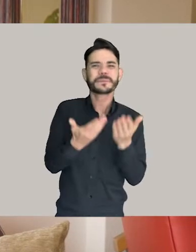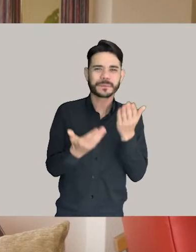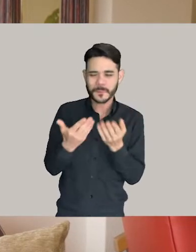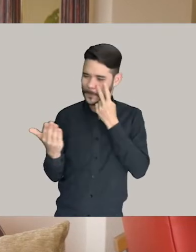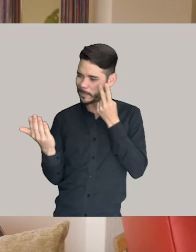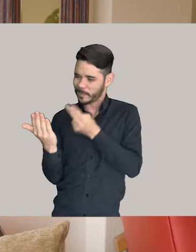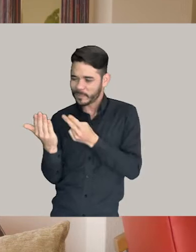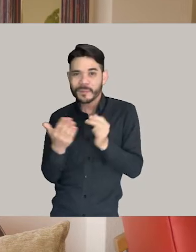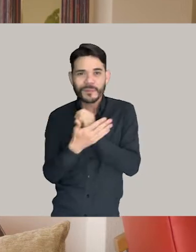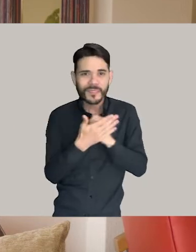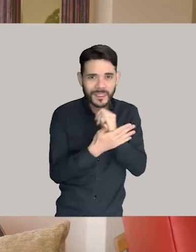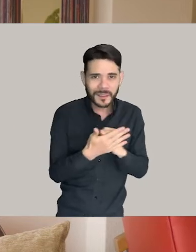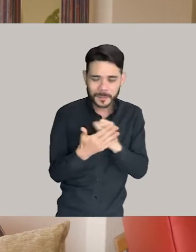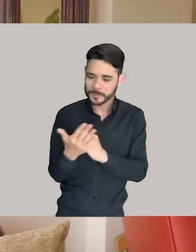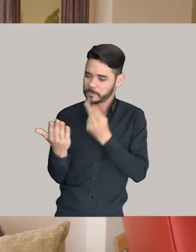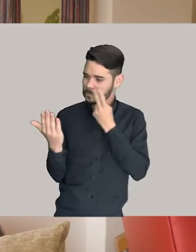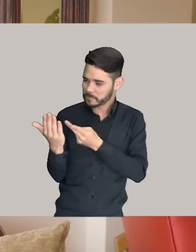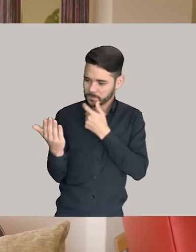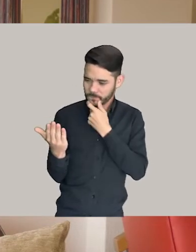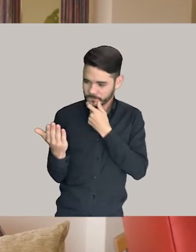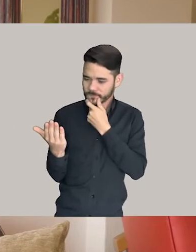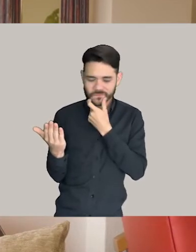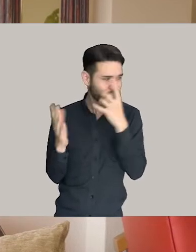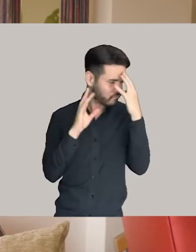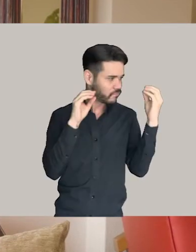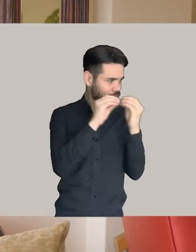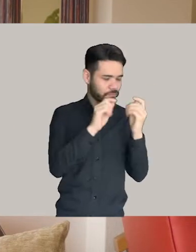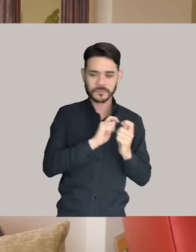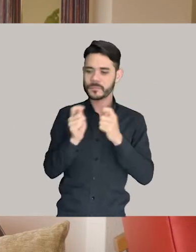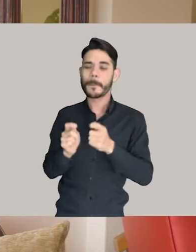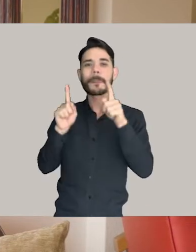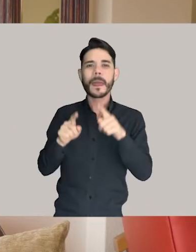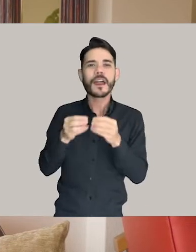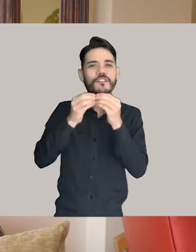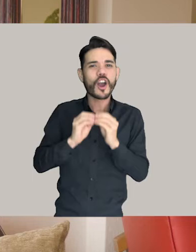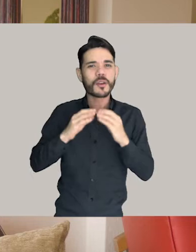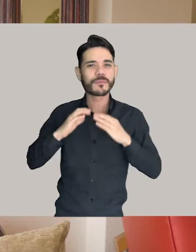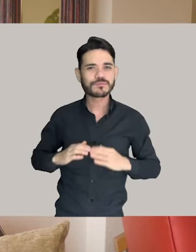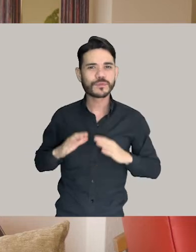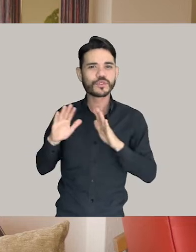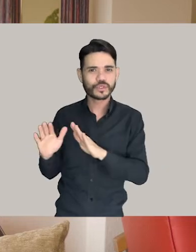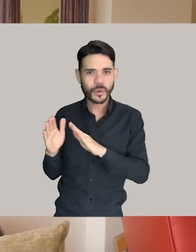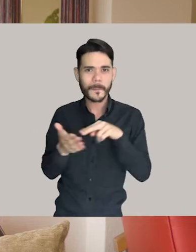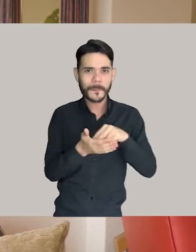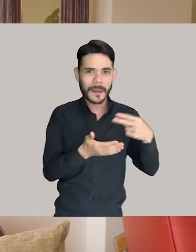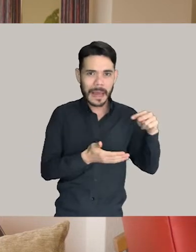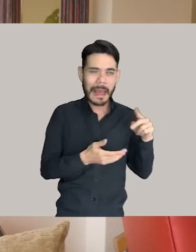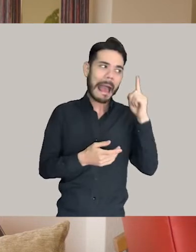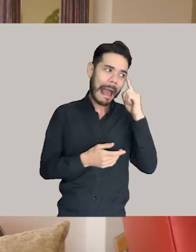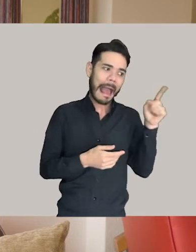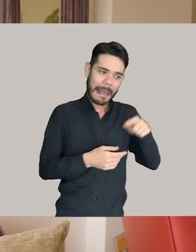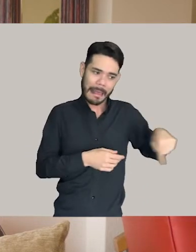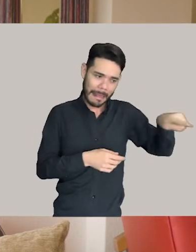ven en las ilustraciones, también en el modo de ser del personaje, ellos determinan una